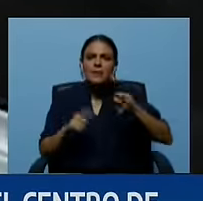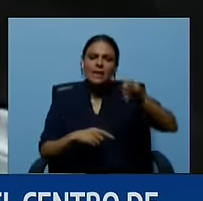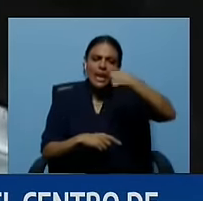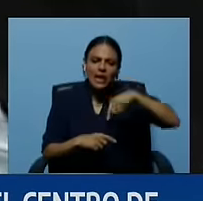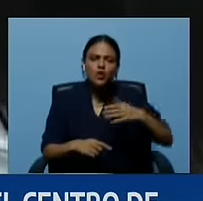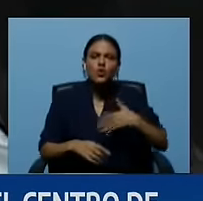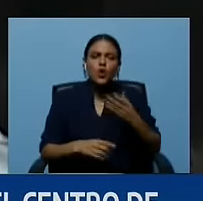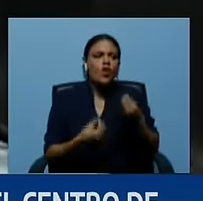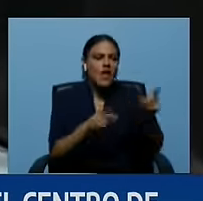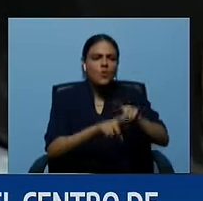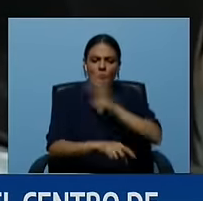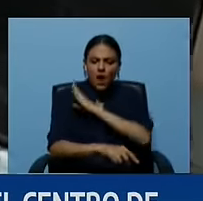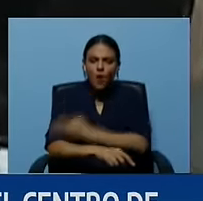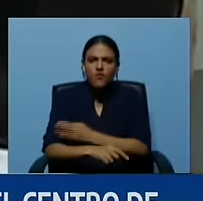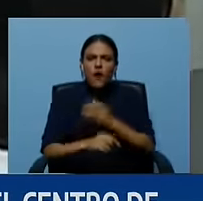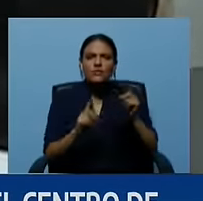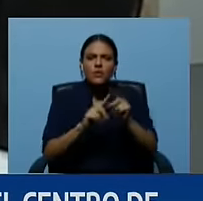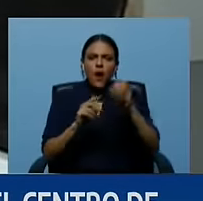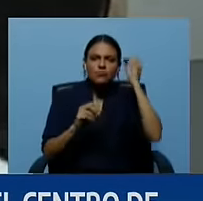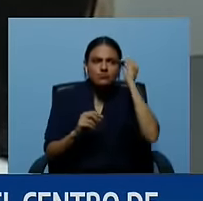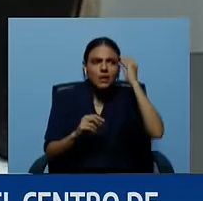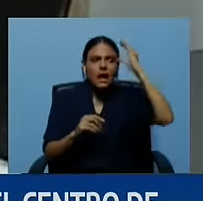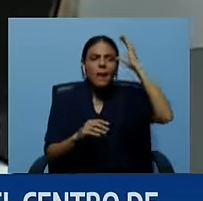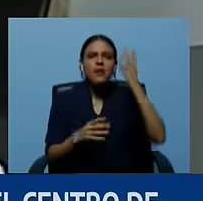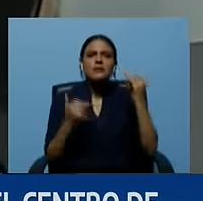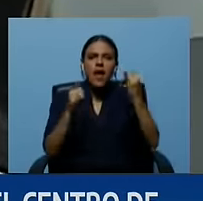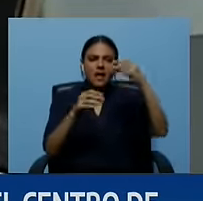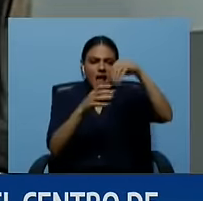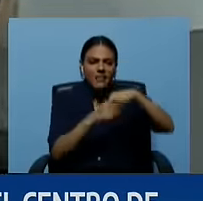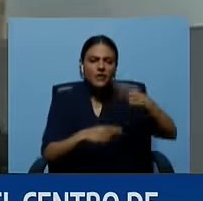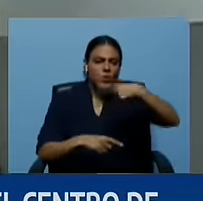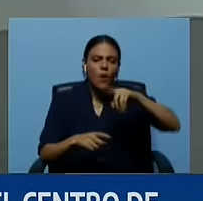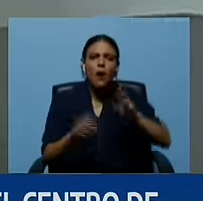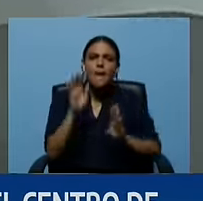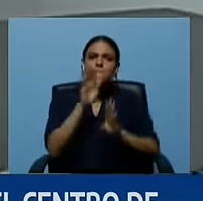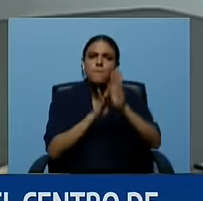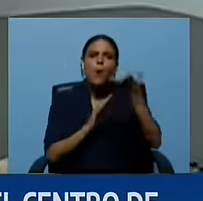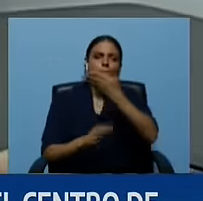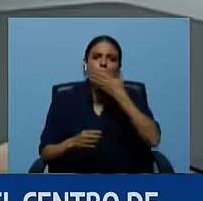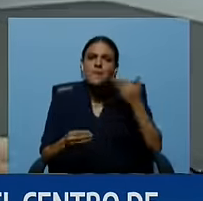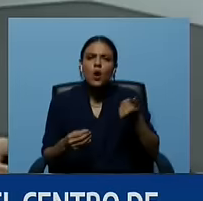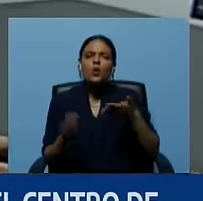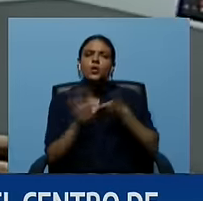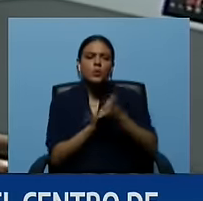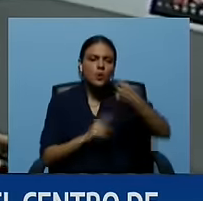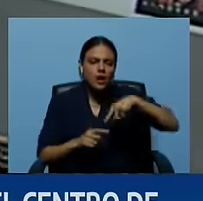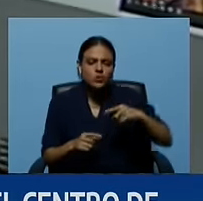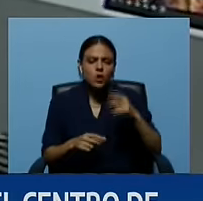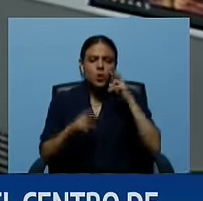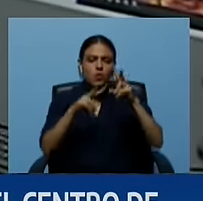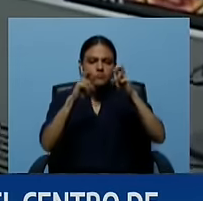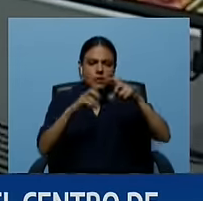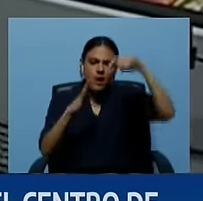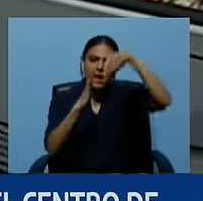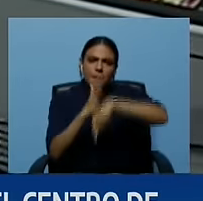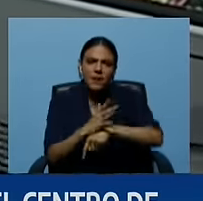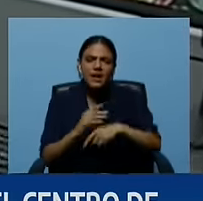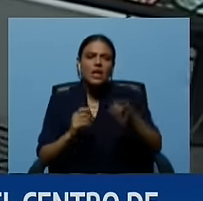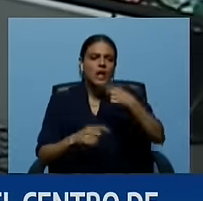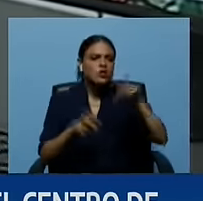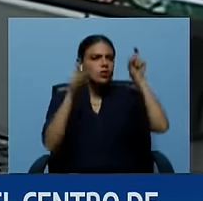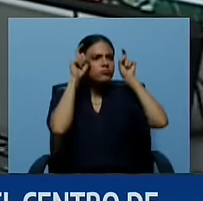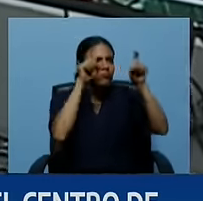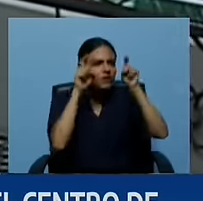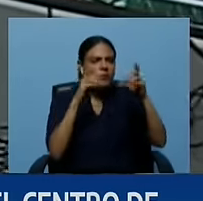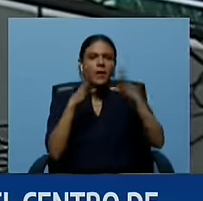las capacidades ya instaladas en nuestra Facultad de Ciencias para la investigación y también para la formación